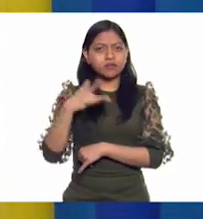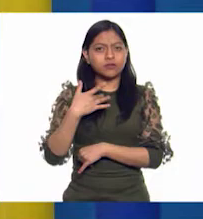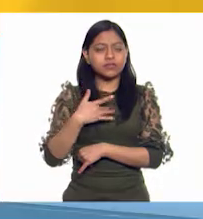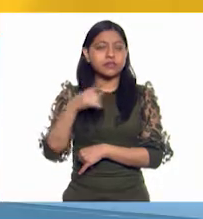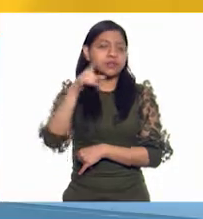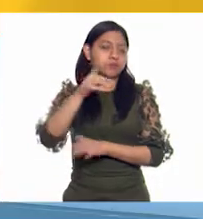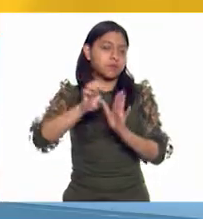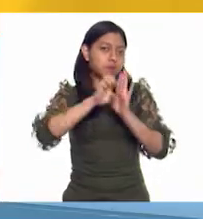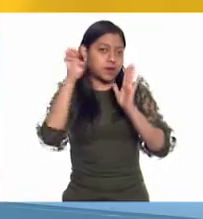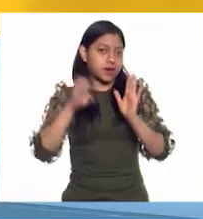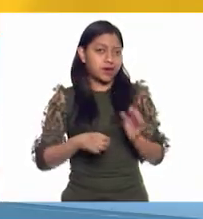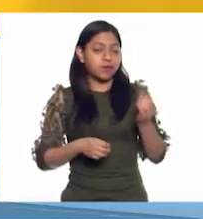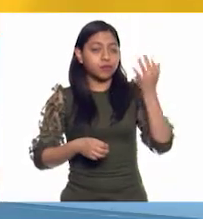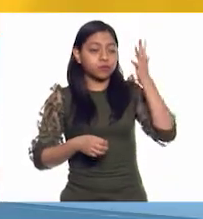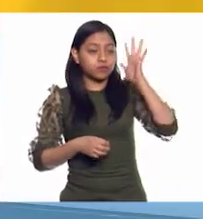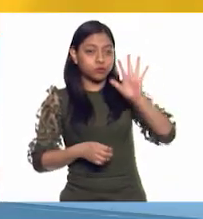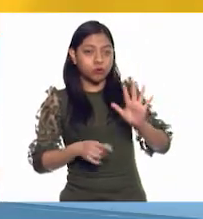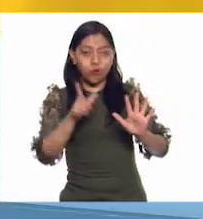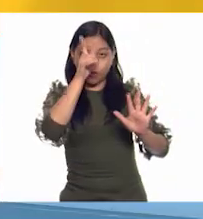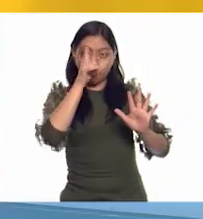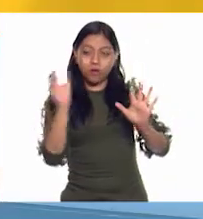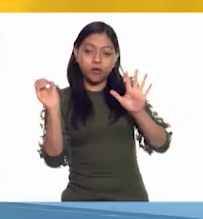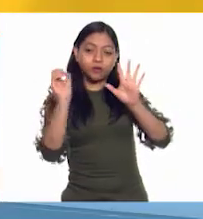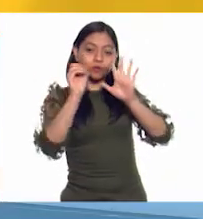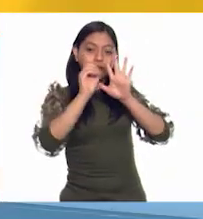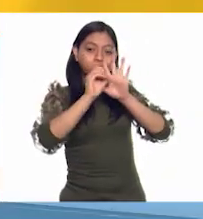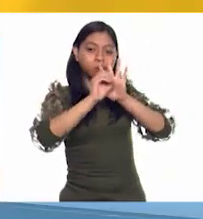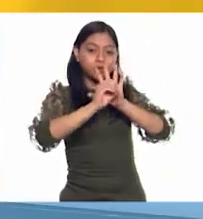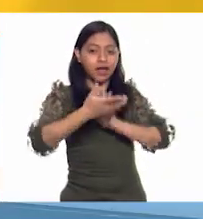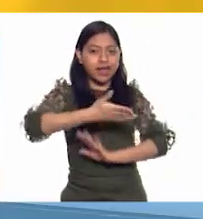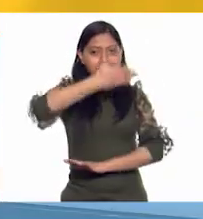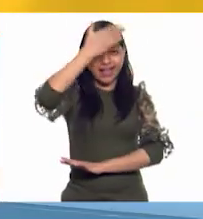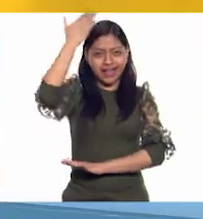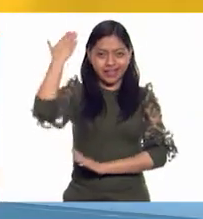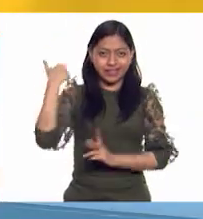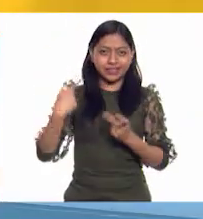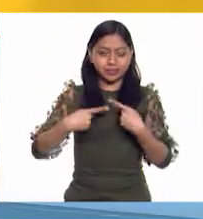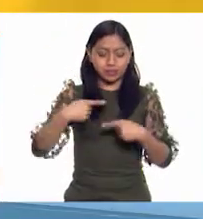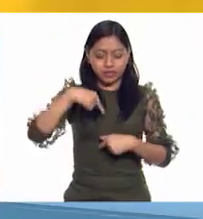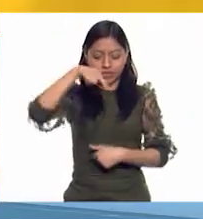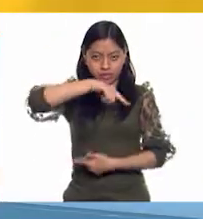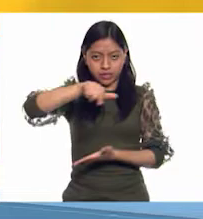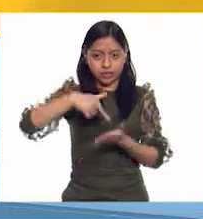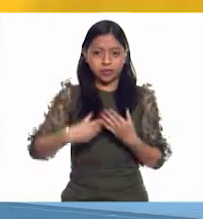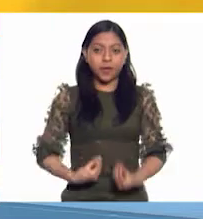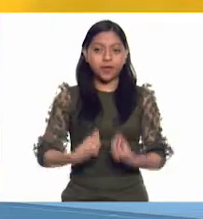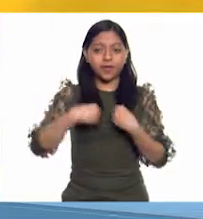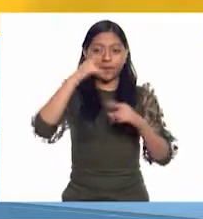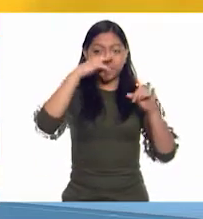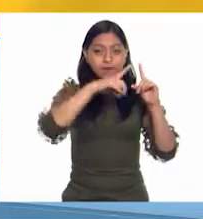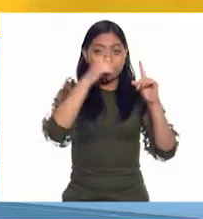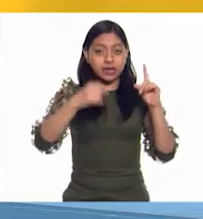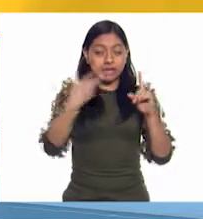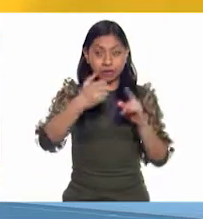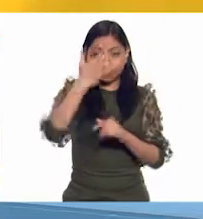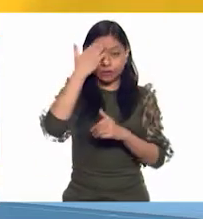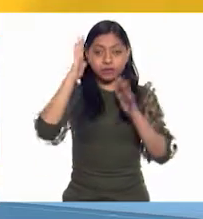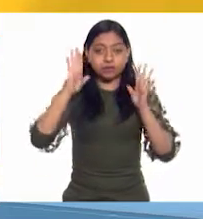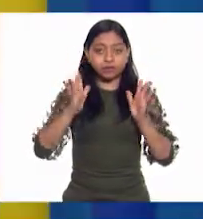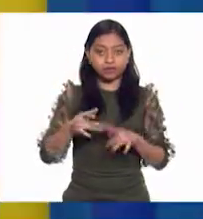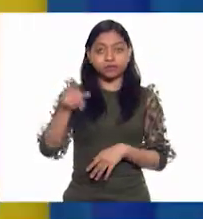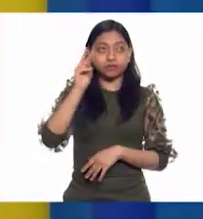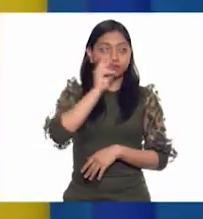eclipses. Entonces, desde hace tiempo, los primeros pobladores del México antiguo ya tenían conocimiento de todos estos fenómenos